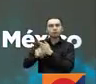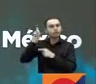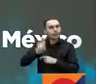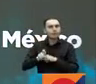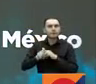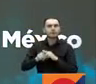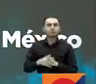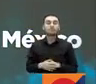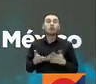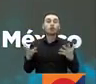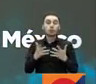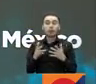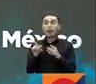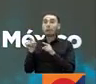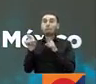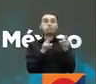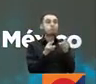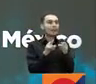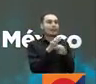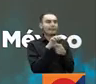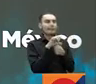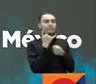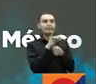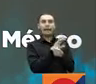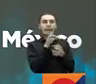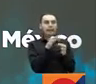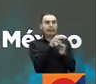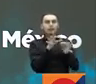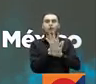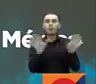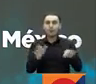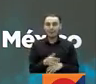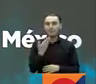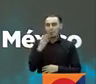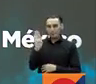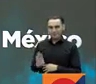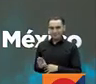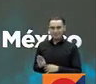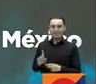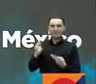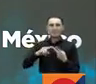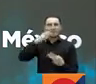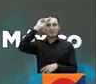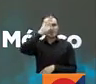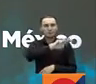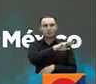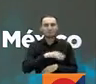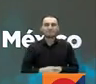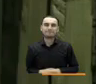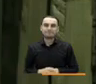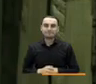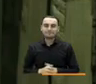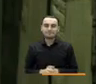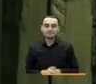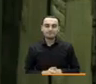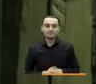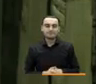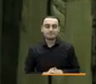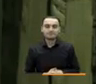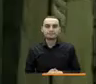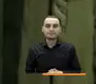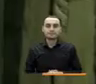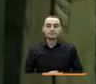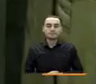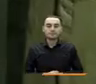ciudades capitales ya no es necesaria la mascarilla, como en Río de Janeiro, Brasil, y Ciudad de México.